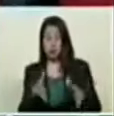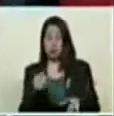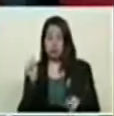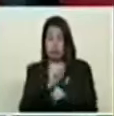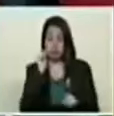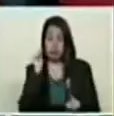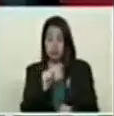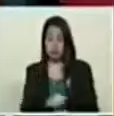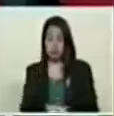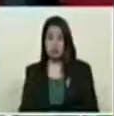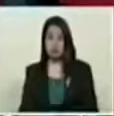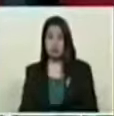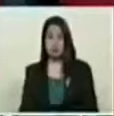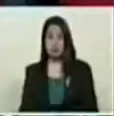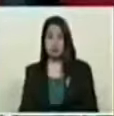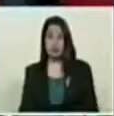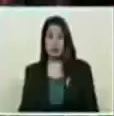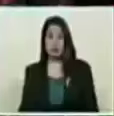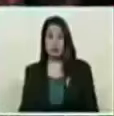ya.